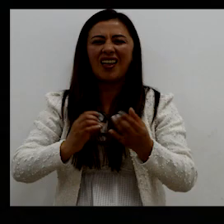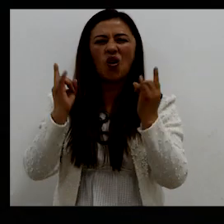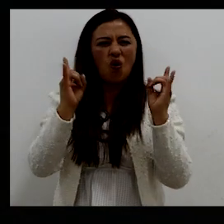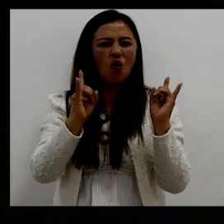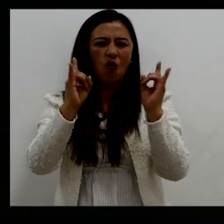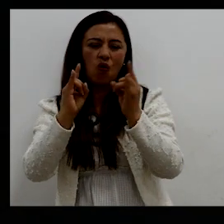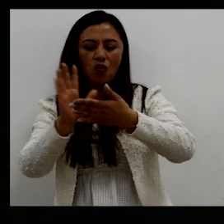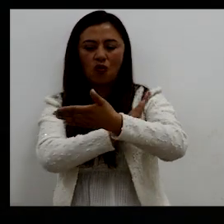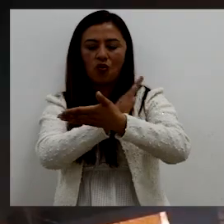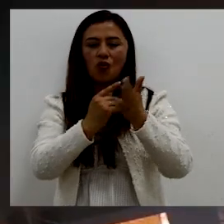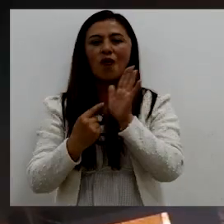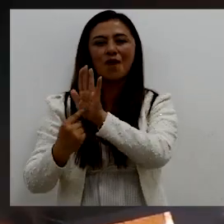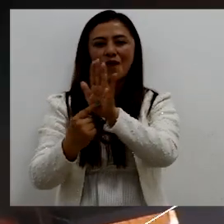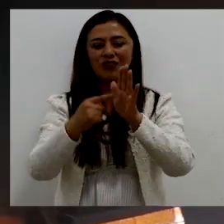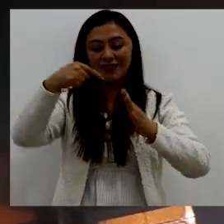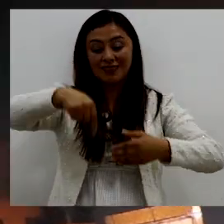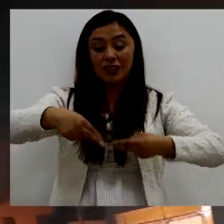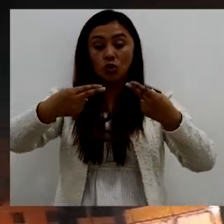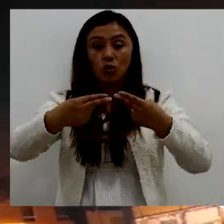artistas locales.